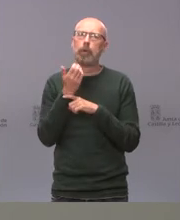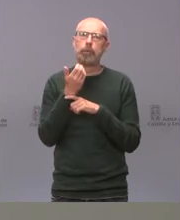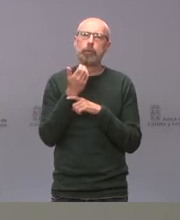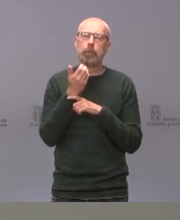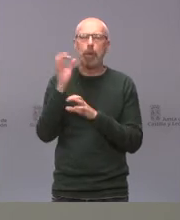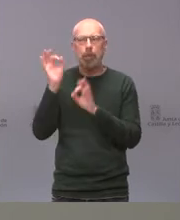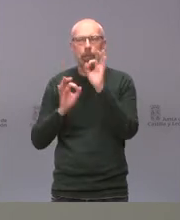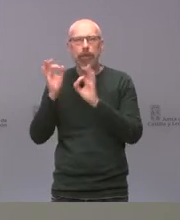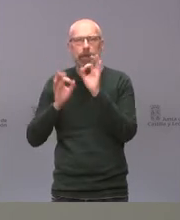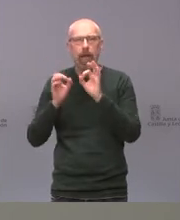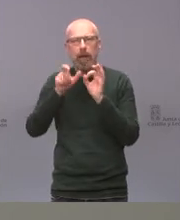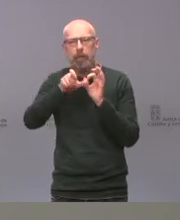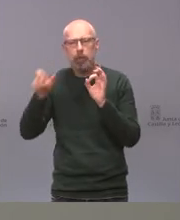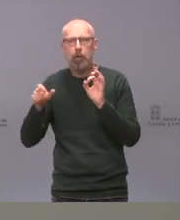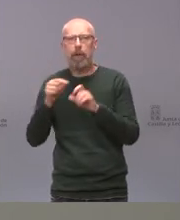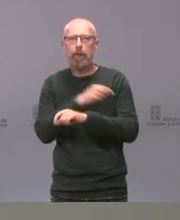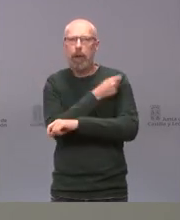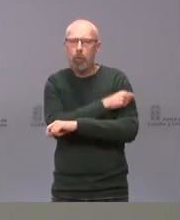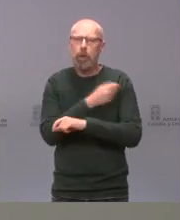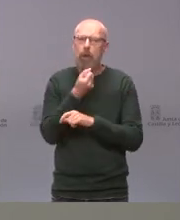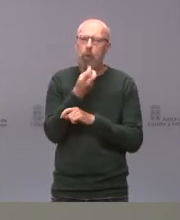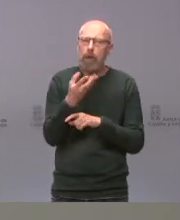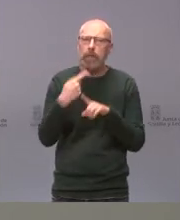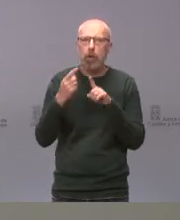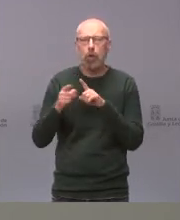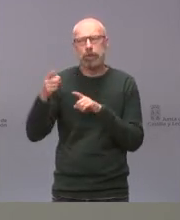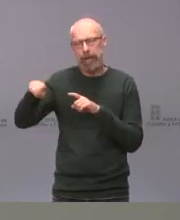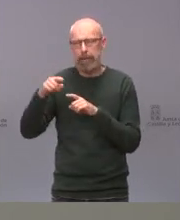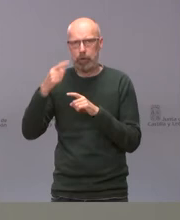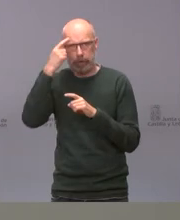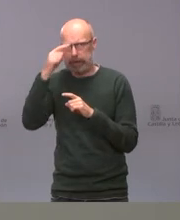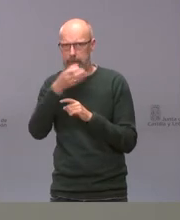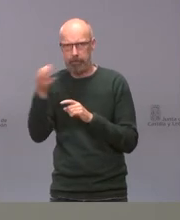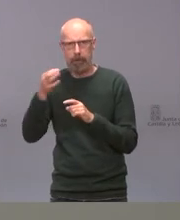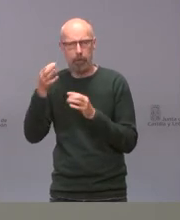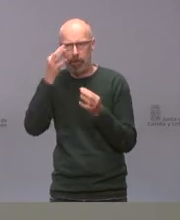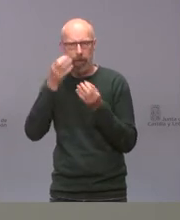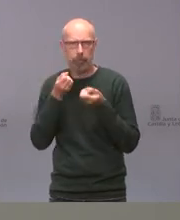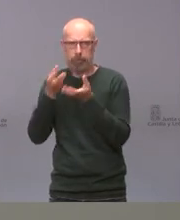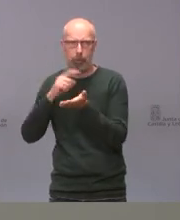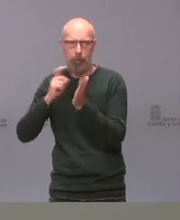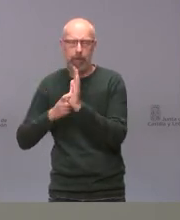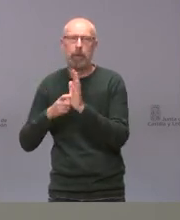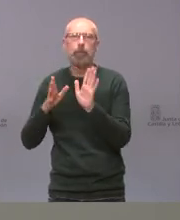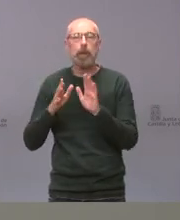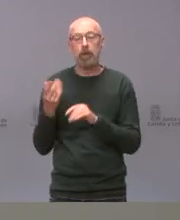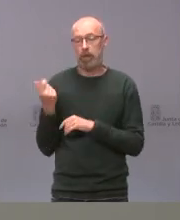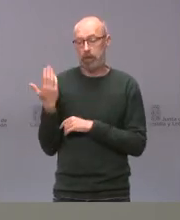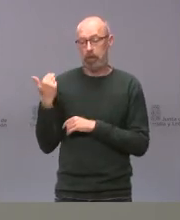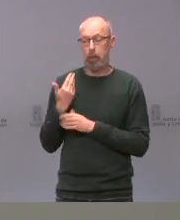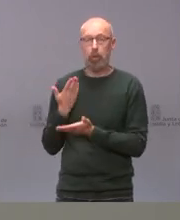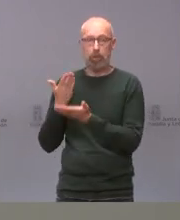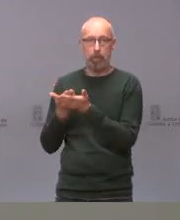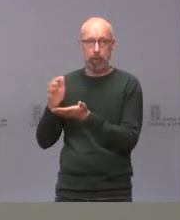habitantes que tenemos vacunadas. Pero se les encargó recientemente el que nos hagan un informe que